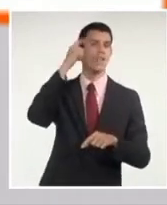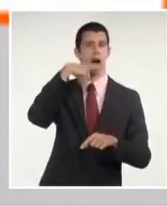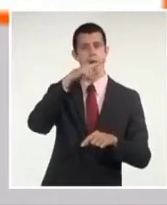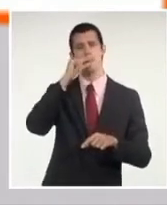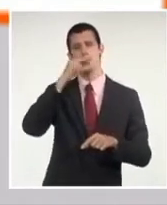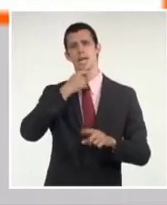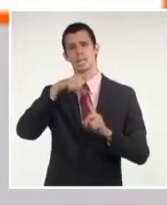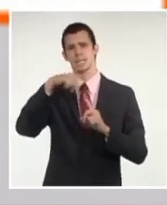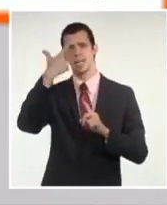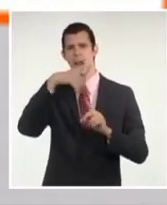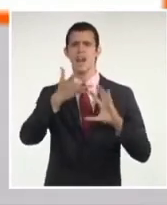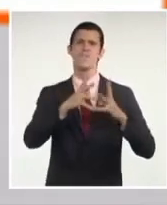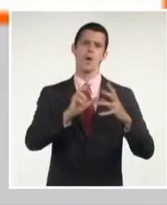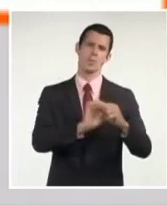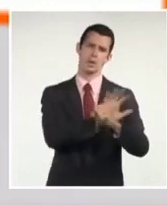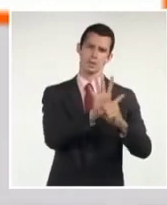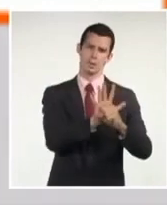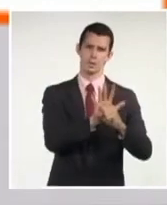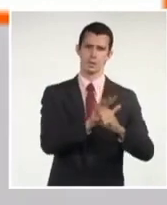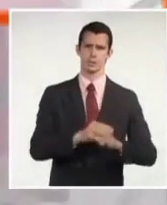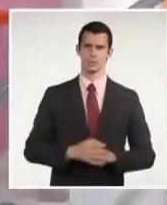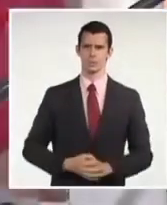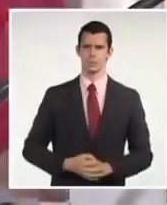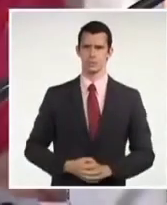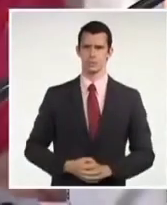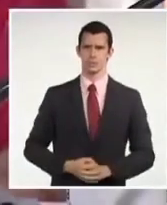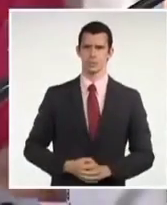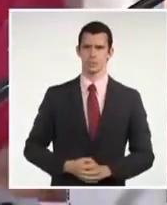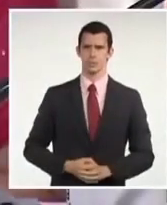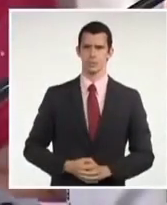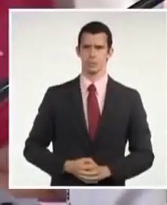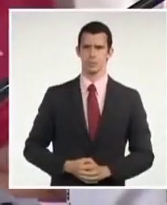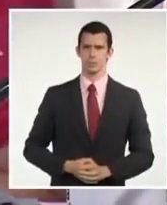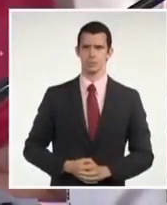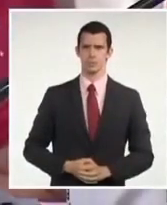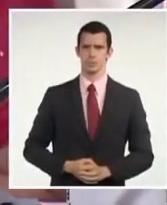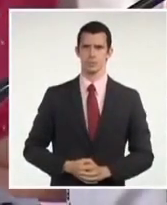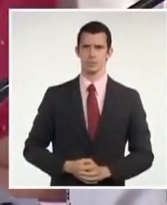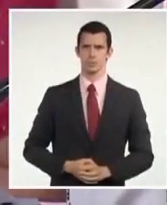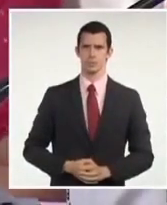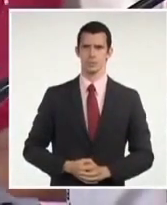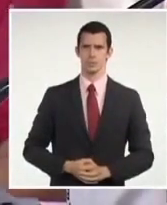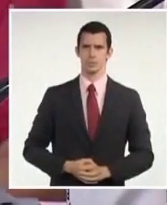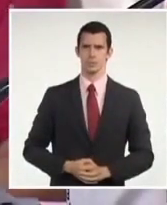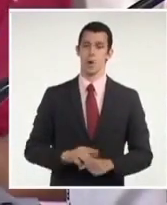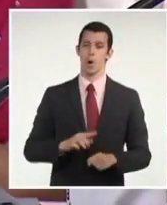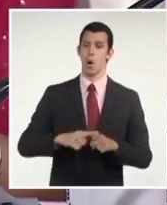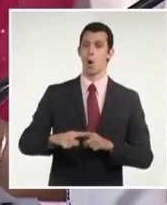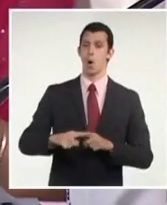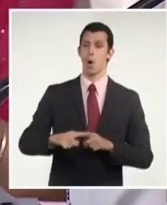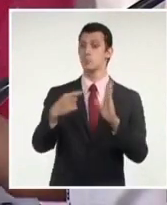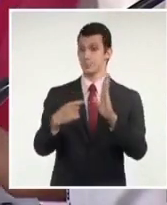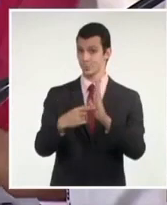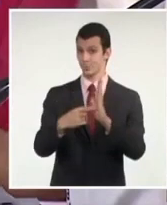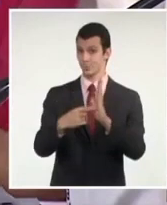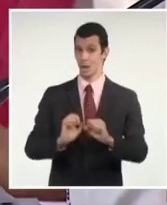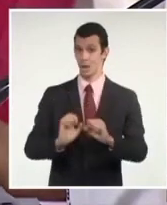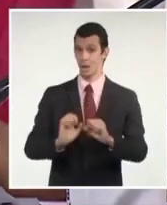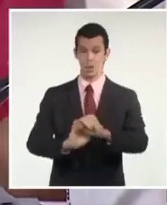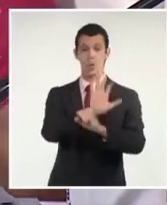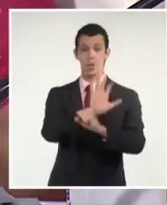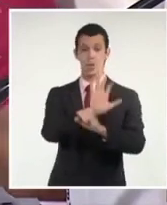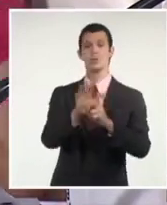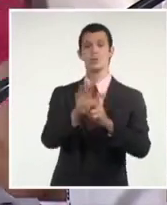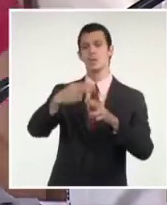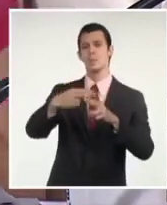Se ha advertido, y quiero llamar la atención, de la variante Delta Plus. Es otra variante Delta,